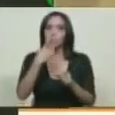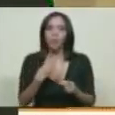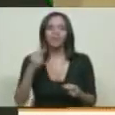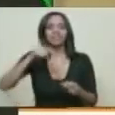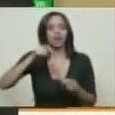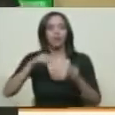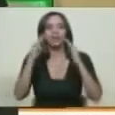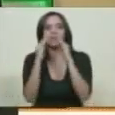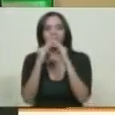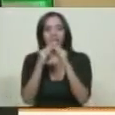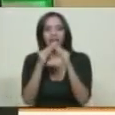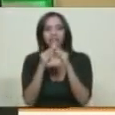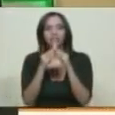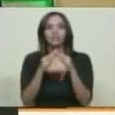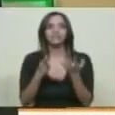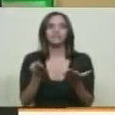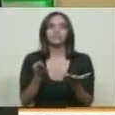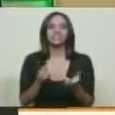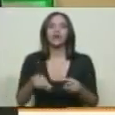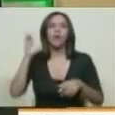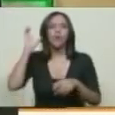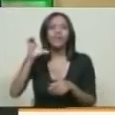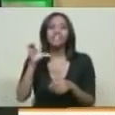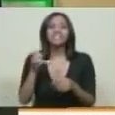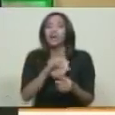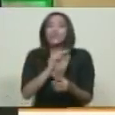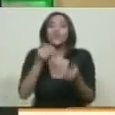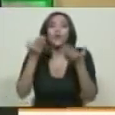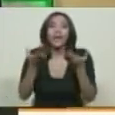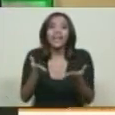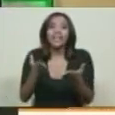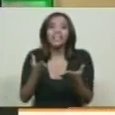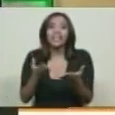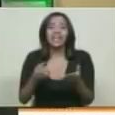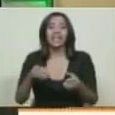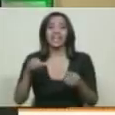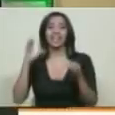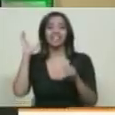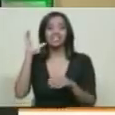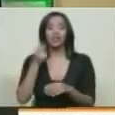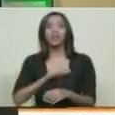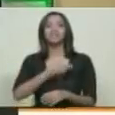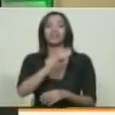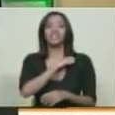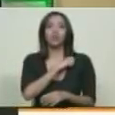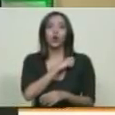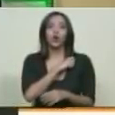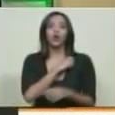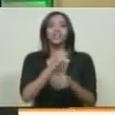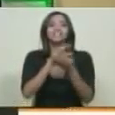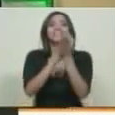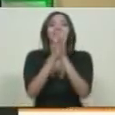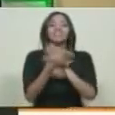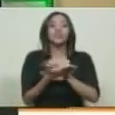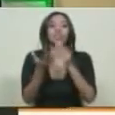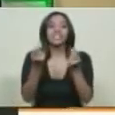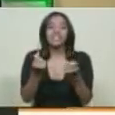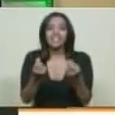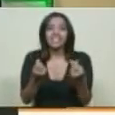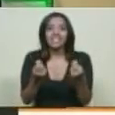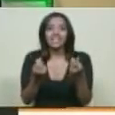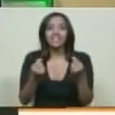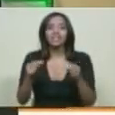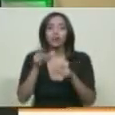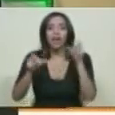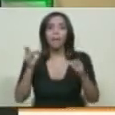vivienda y que en un momento un Estado, el Estado español, se gastó el dinero, con el dinero de todos